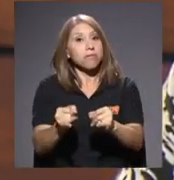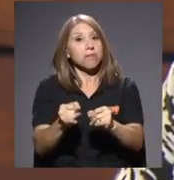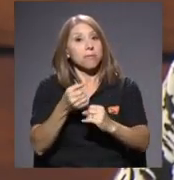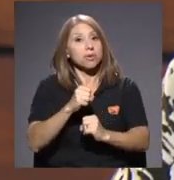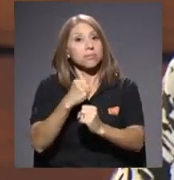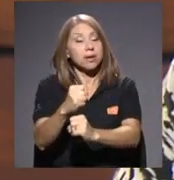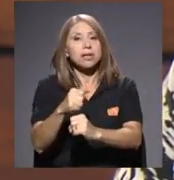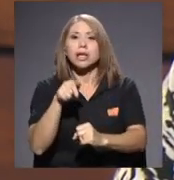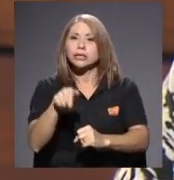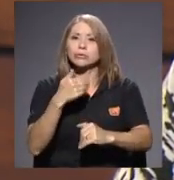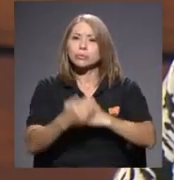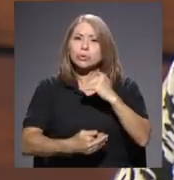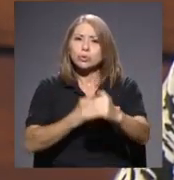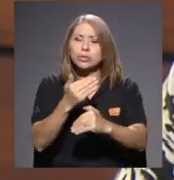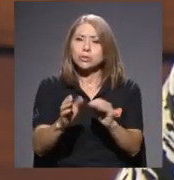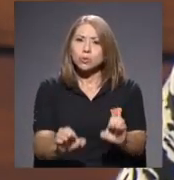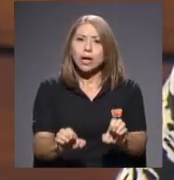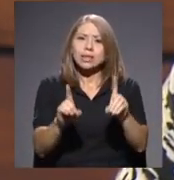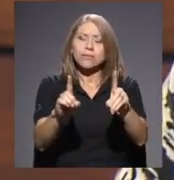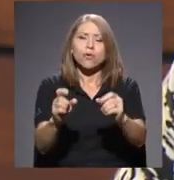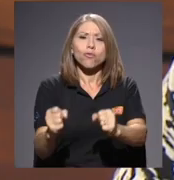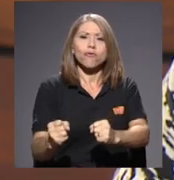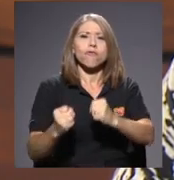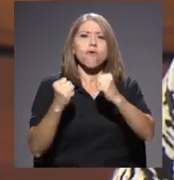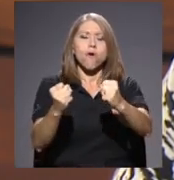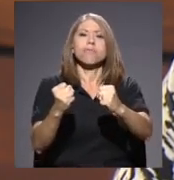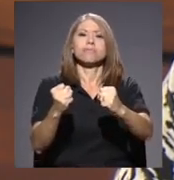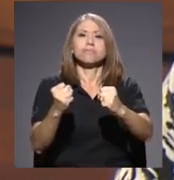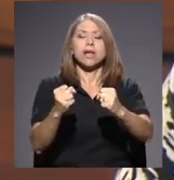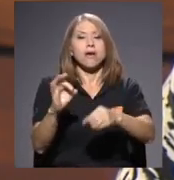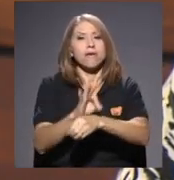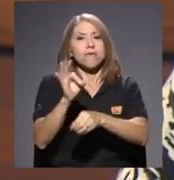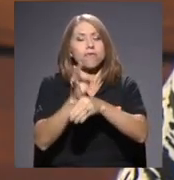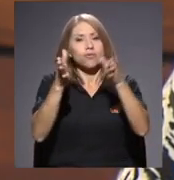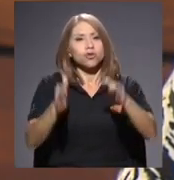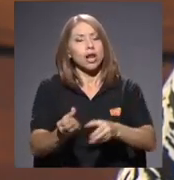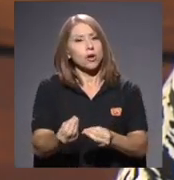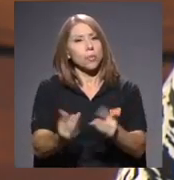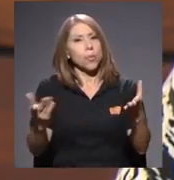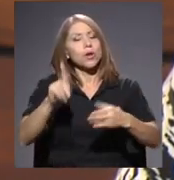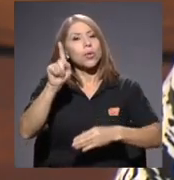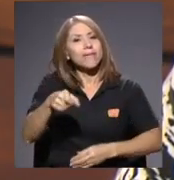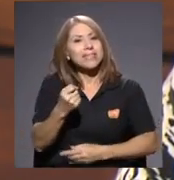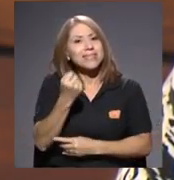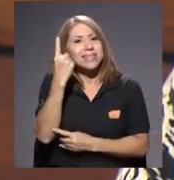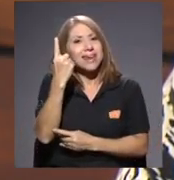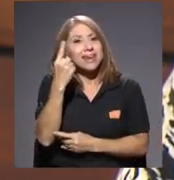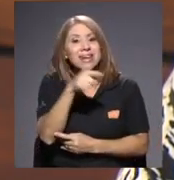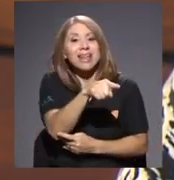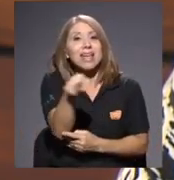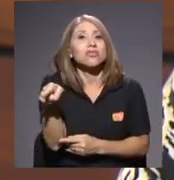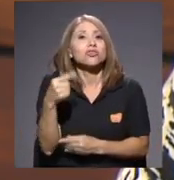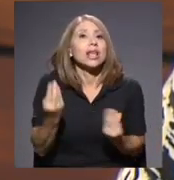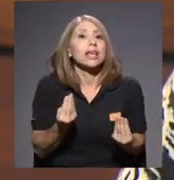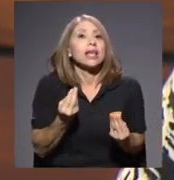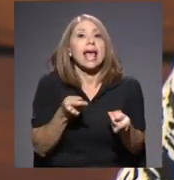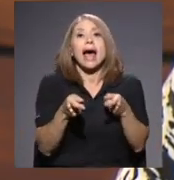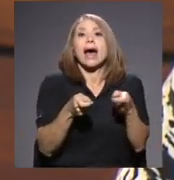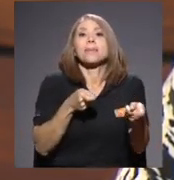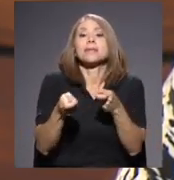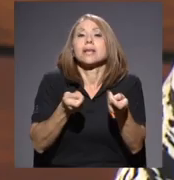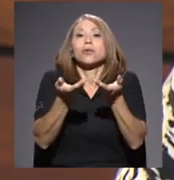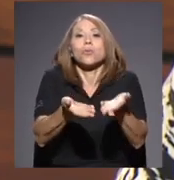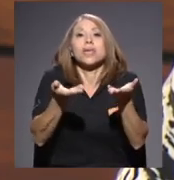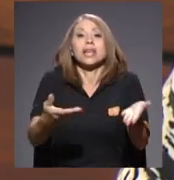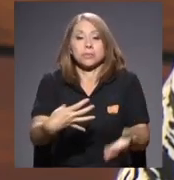proceso educativo que ha ido fortaleciendo y calando en la sociedad. O sea, el funcionario público tiene que entender claro que solo están administrando bienes que son de todos, que